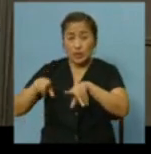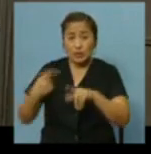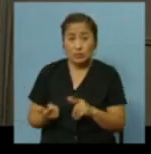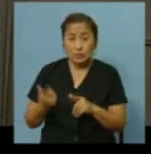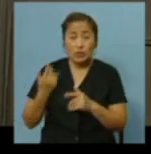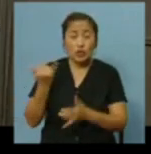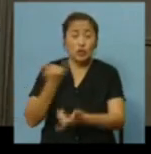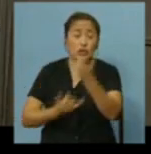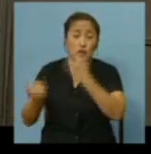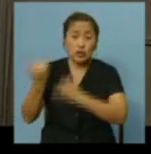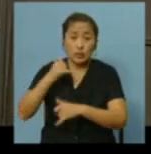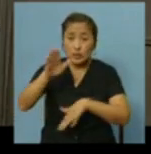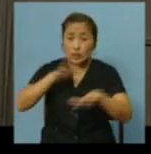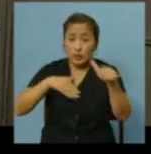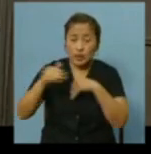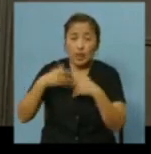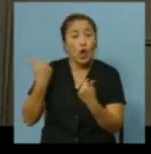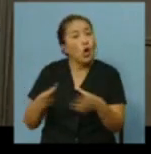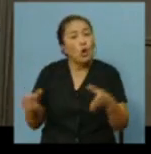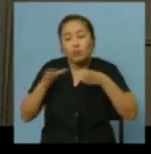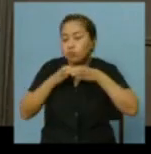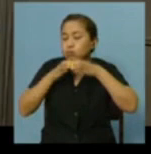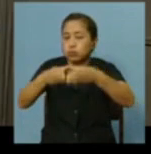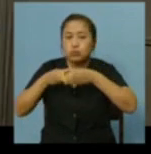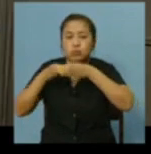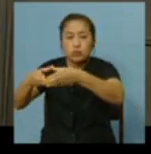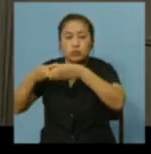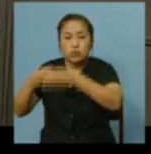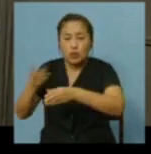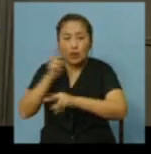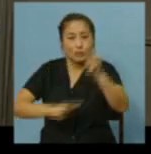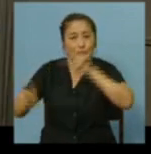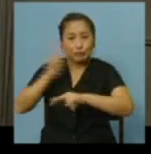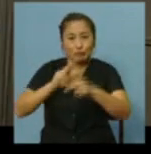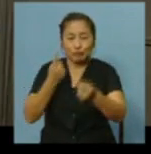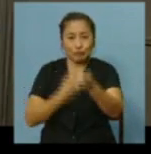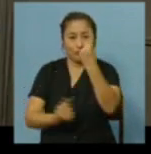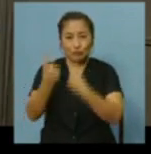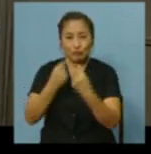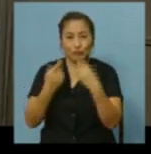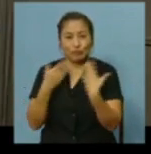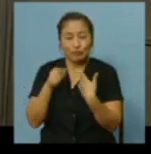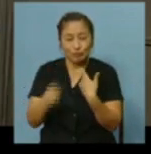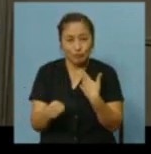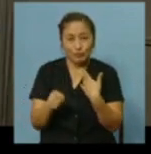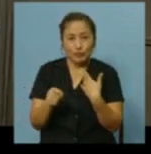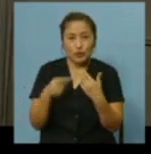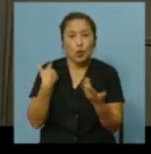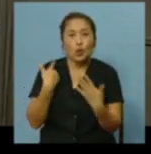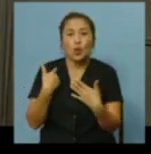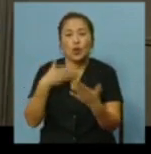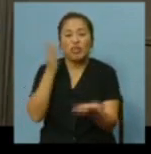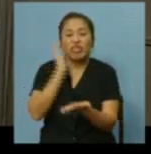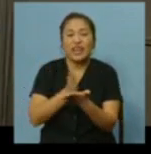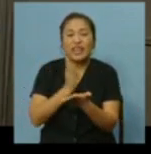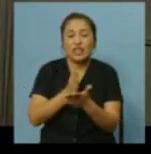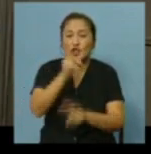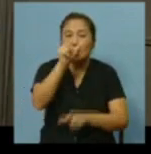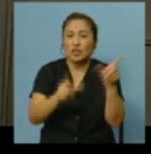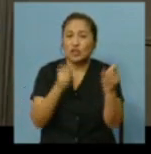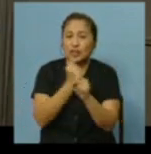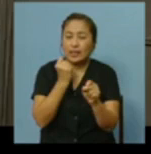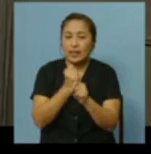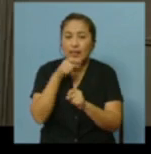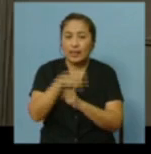nos notifican para otra reunión, vamos a ir a todas las reuniones donde estén en juego los derechos e intereses de los productores